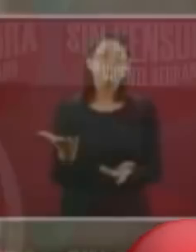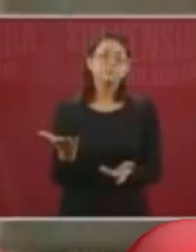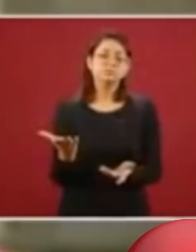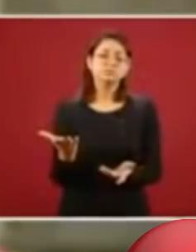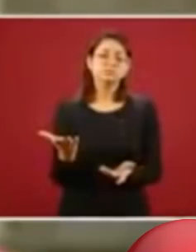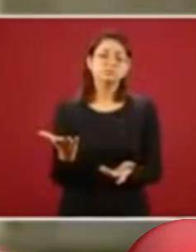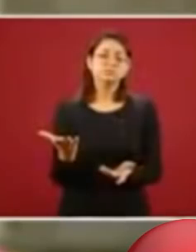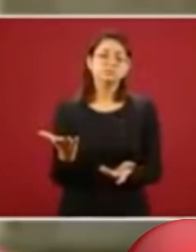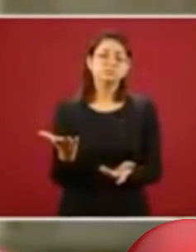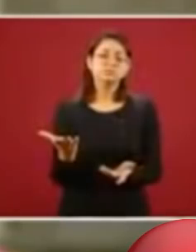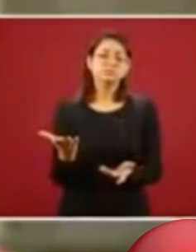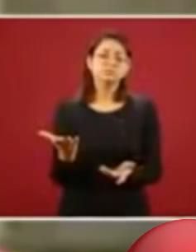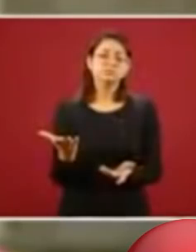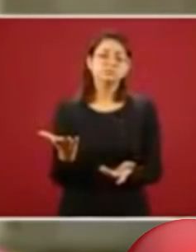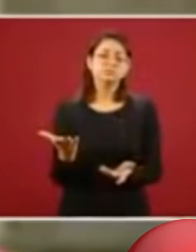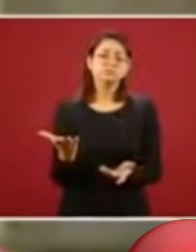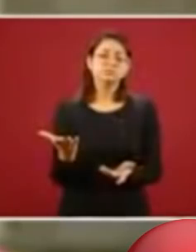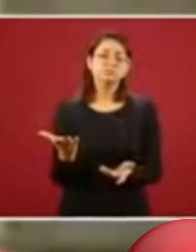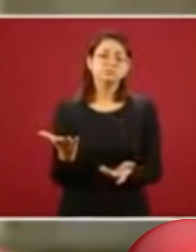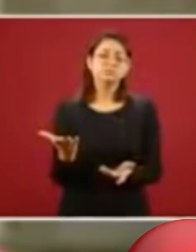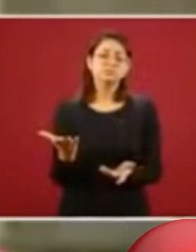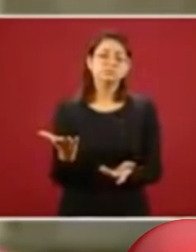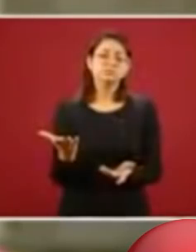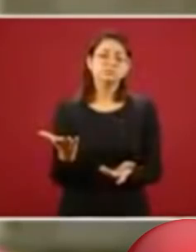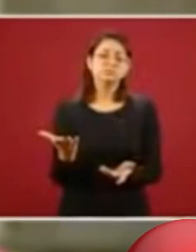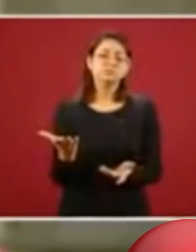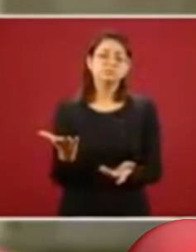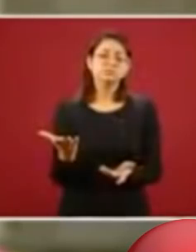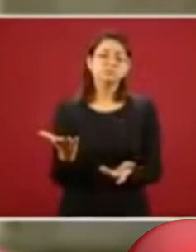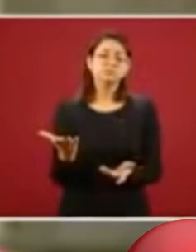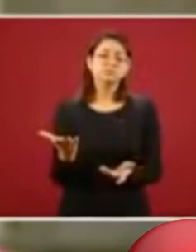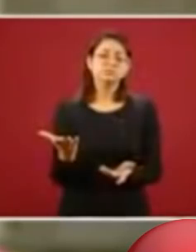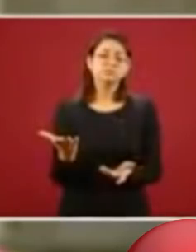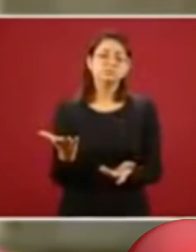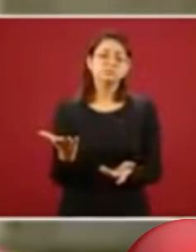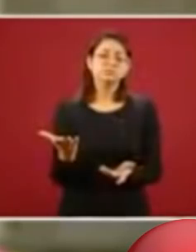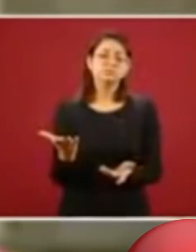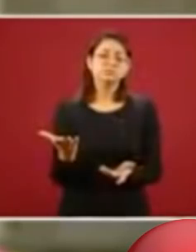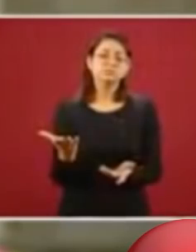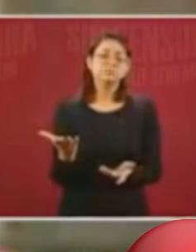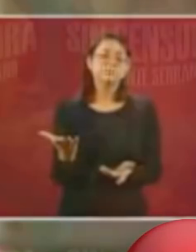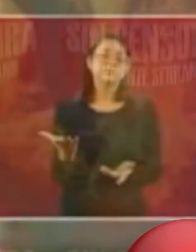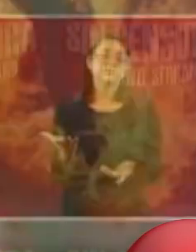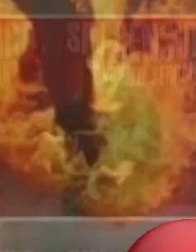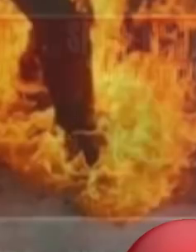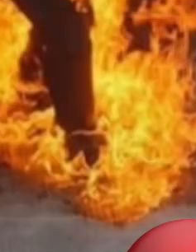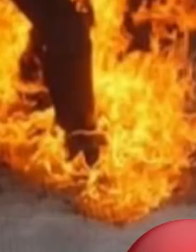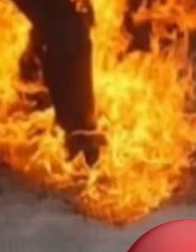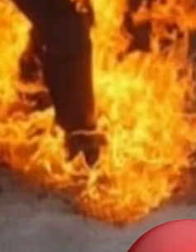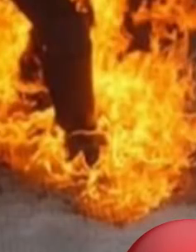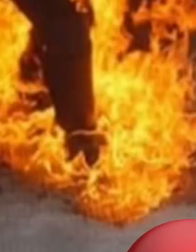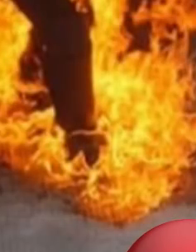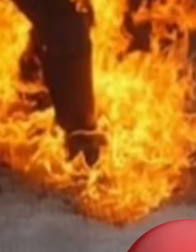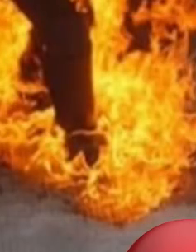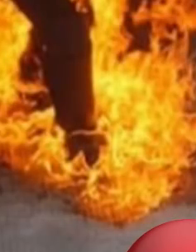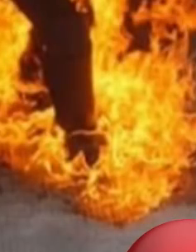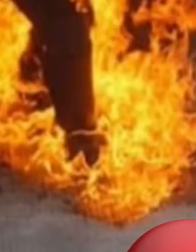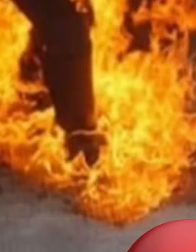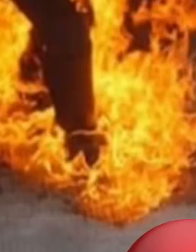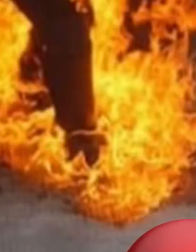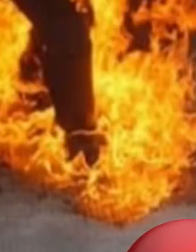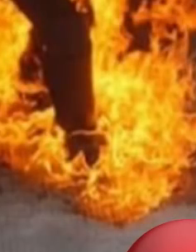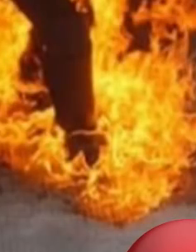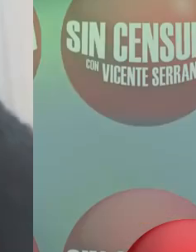y feminicidios y que lo van a seguir llevando a cabo. Comentó que la secretaria de Gobernación, Olga Sánchez